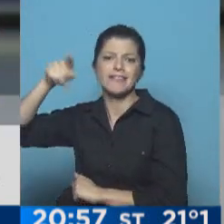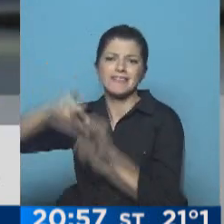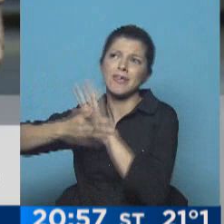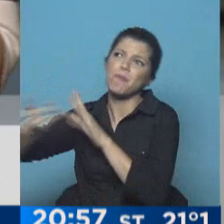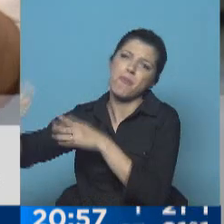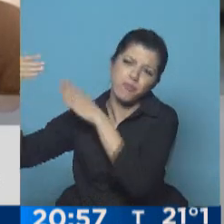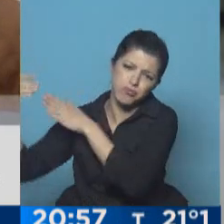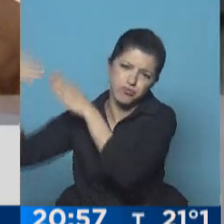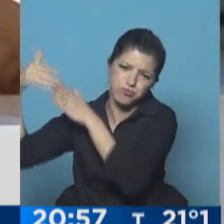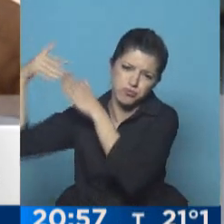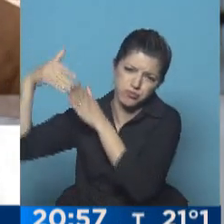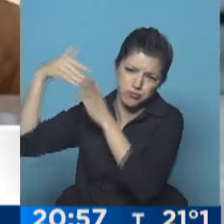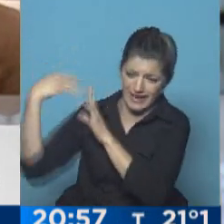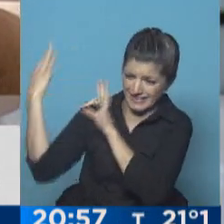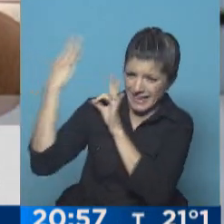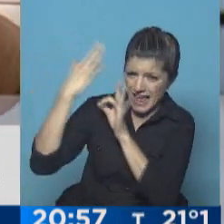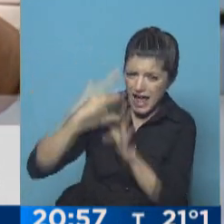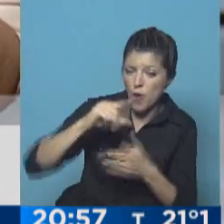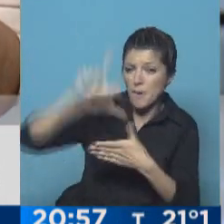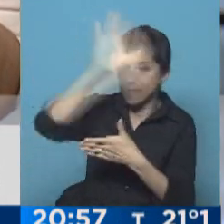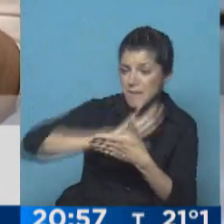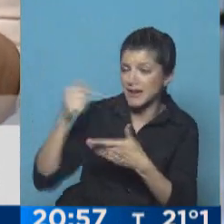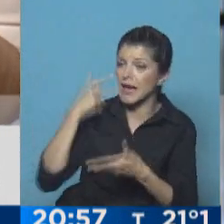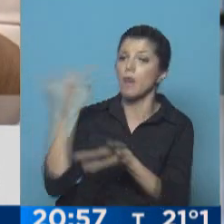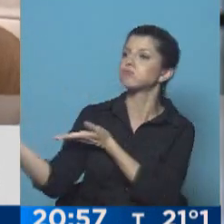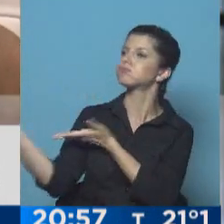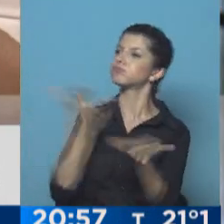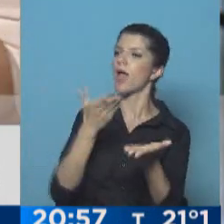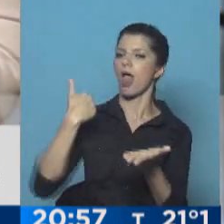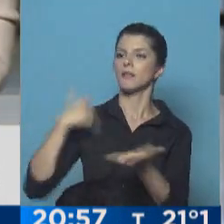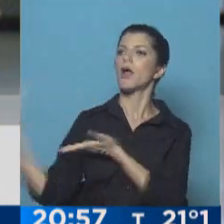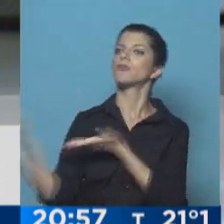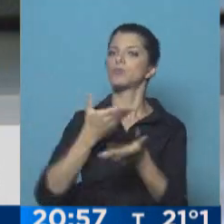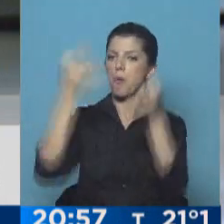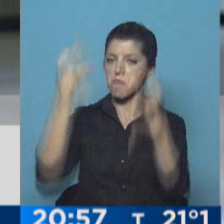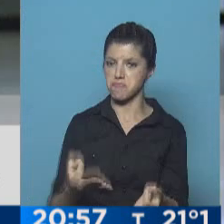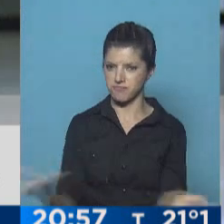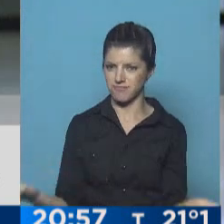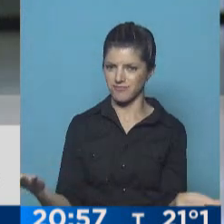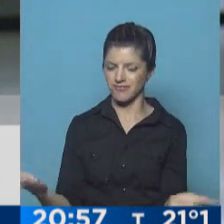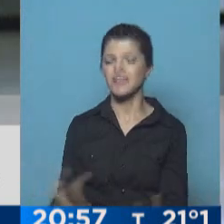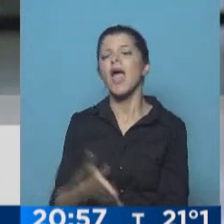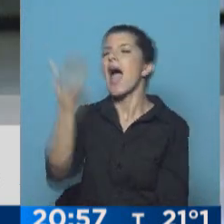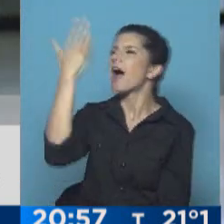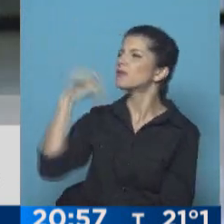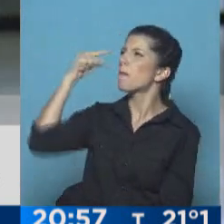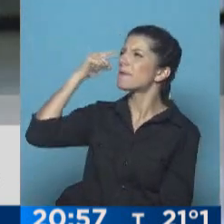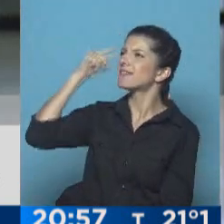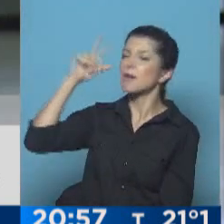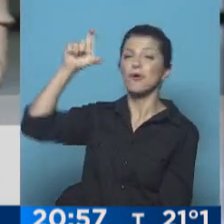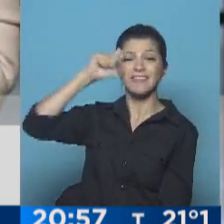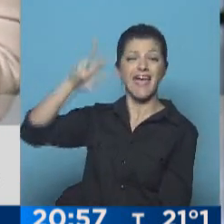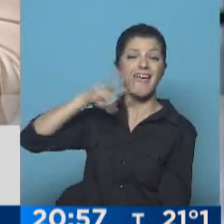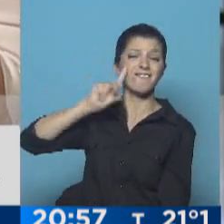bajaron de los barcos y fueron recibidos aquí cuando vimos Cómo evita cuando